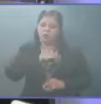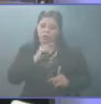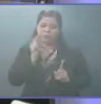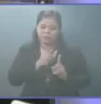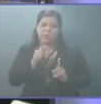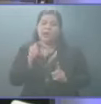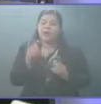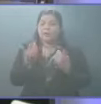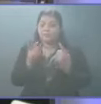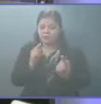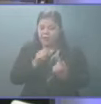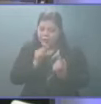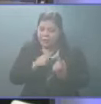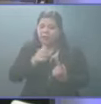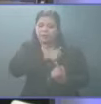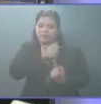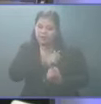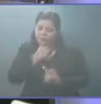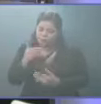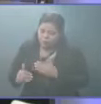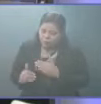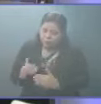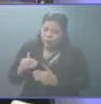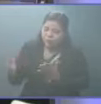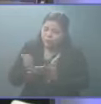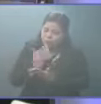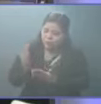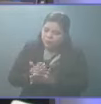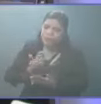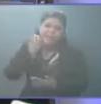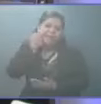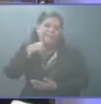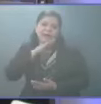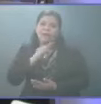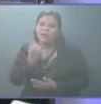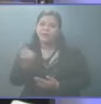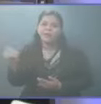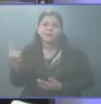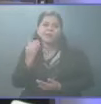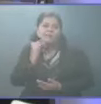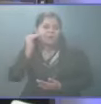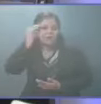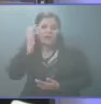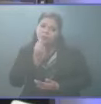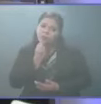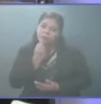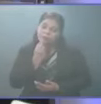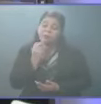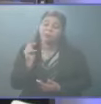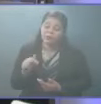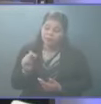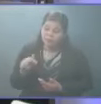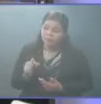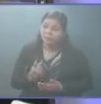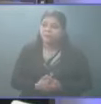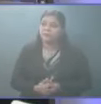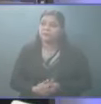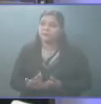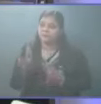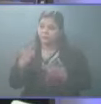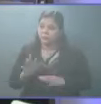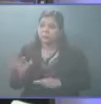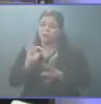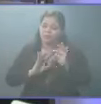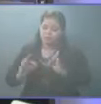los procesos o patológicos o las enfermedades del envejecimiento, ¿verdad? Y en este campo, pues sí existen